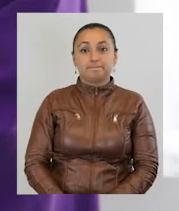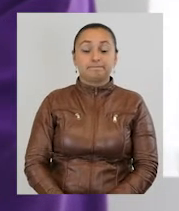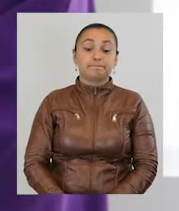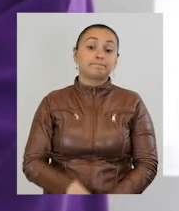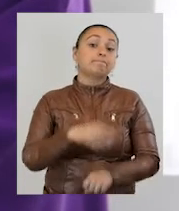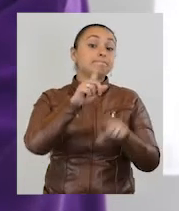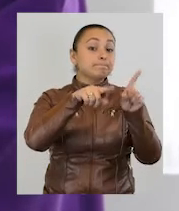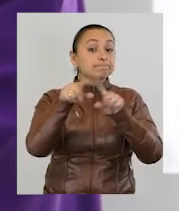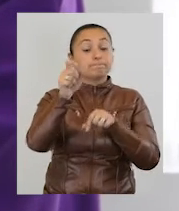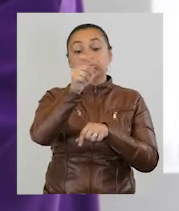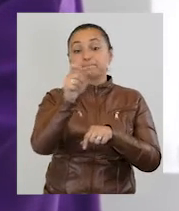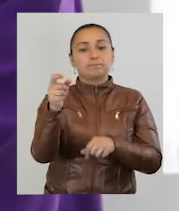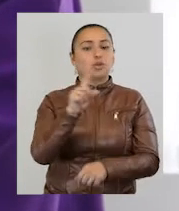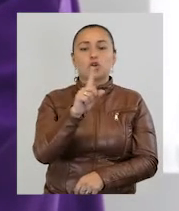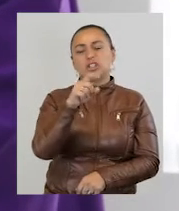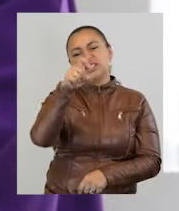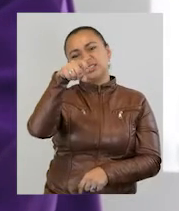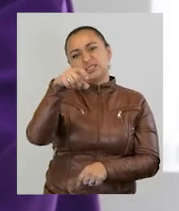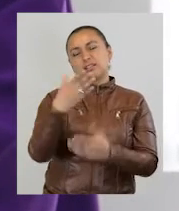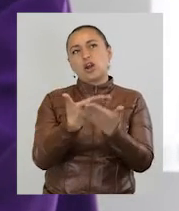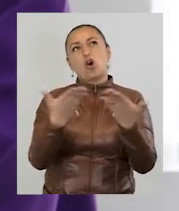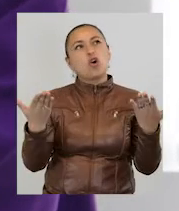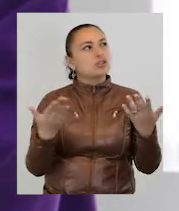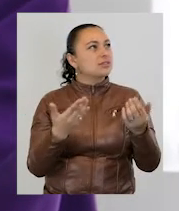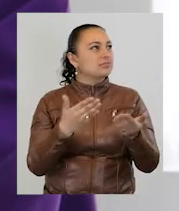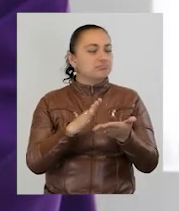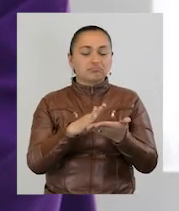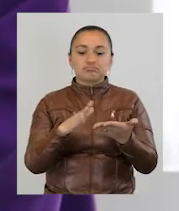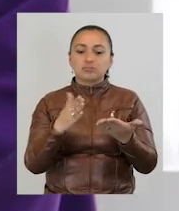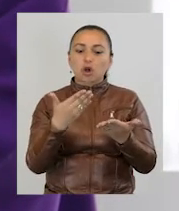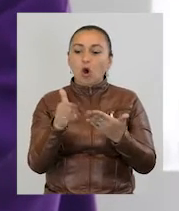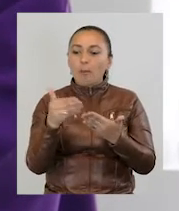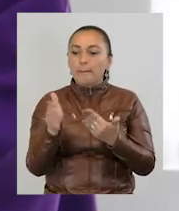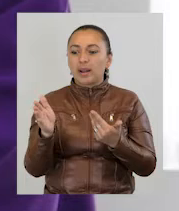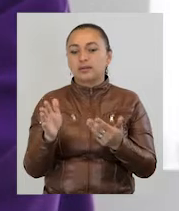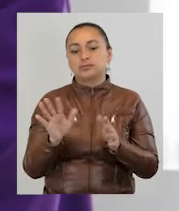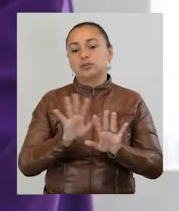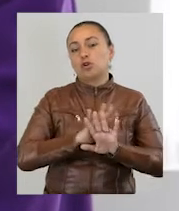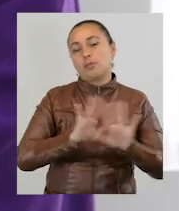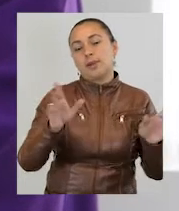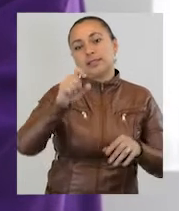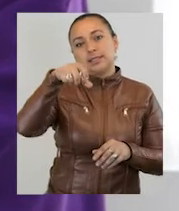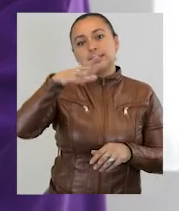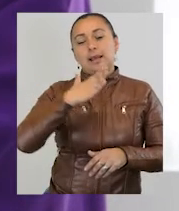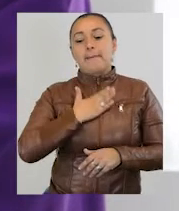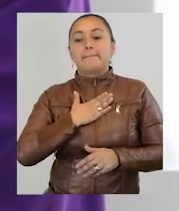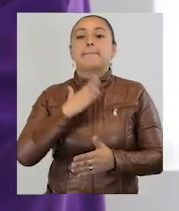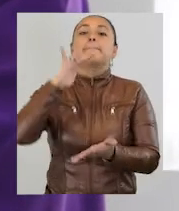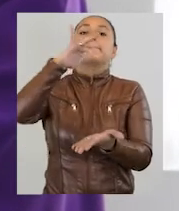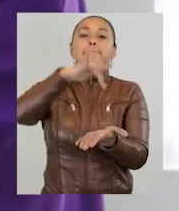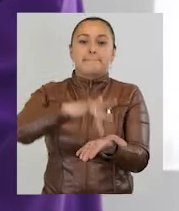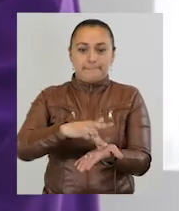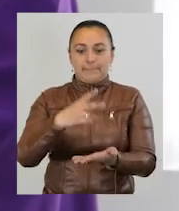al necesitado. Muchos de ellos no necesitan cosas materiales, sino nuestra